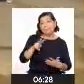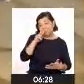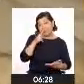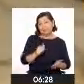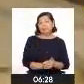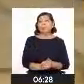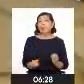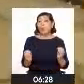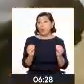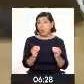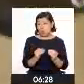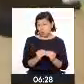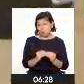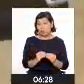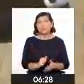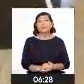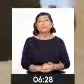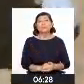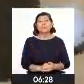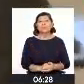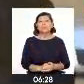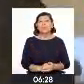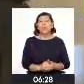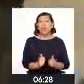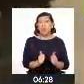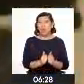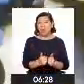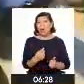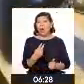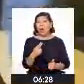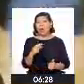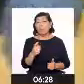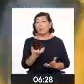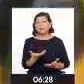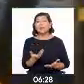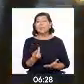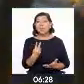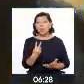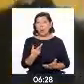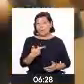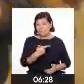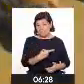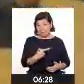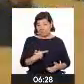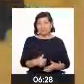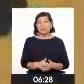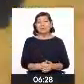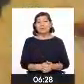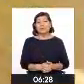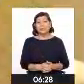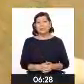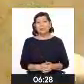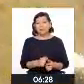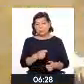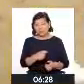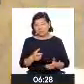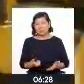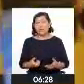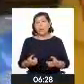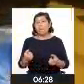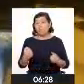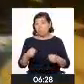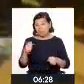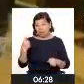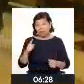detenido junto a Carlos David Martínez, de 26 años. Se les incautaron dos pistolas artesanales, municiones, una